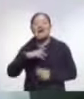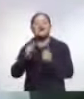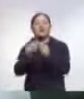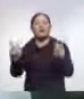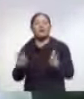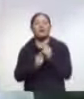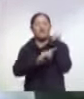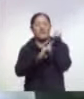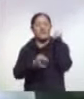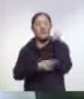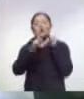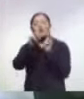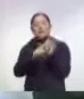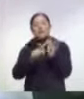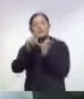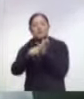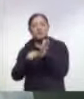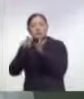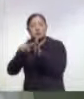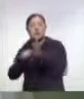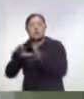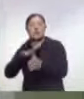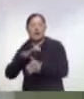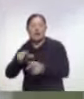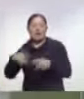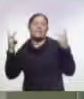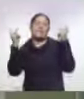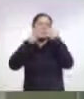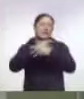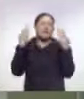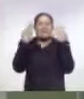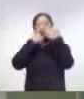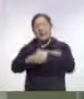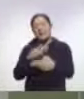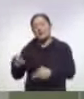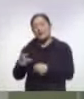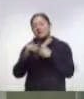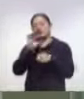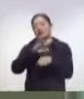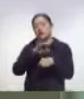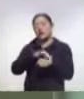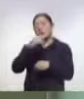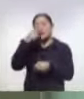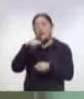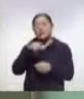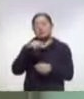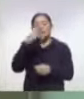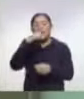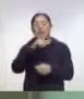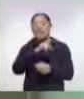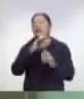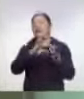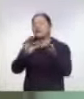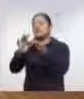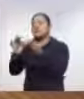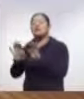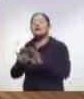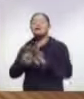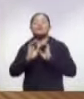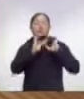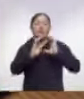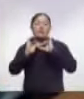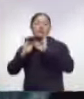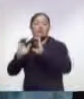que reúne de manera mensual a pacientes, madrinas y padrinos obstétricos, en sesiones para fomentar el autocuidado a través de la